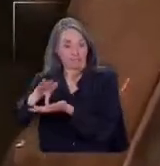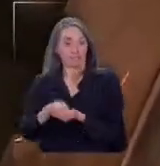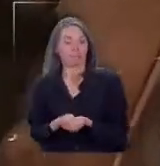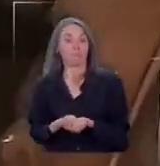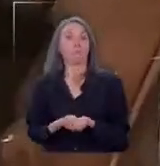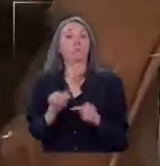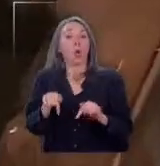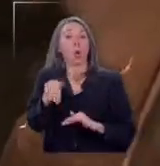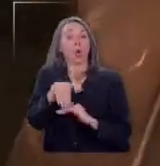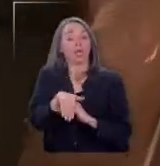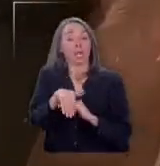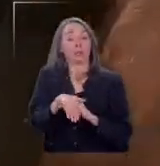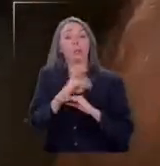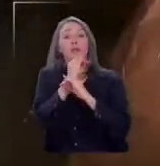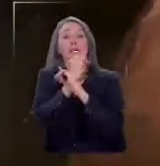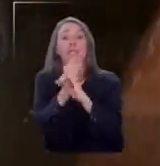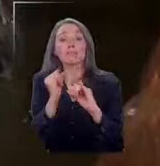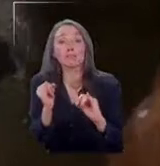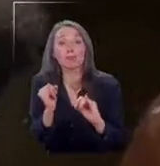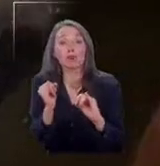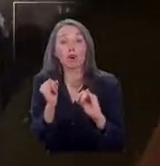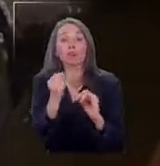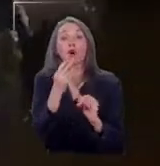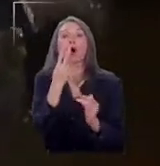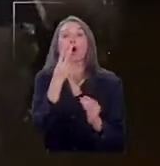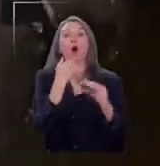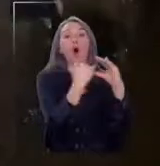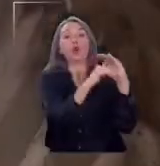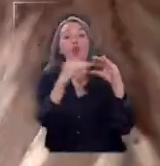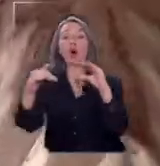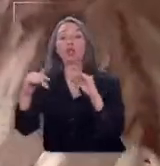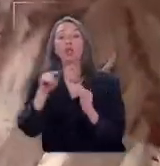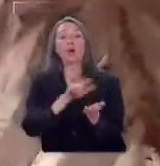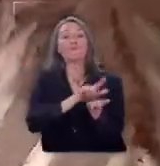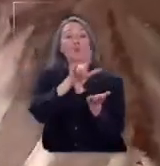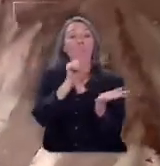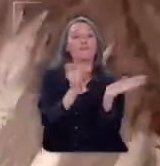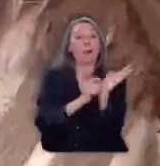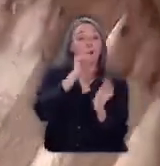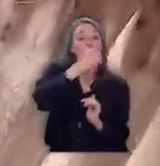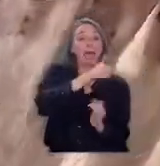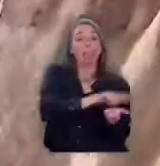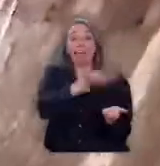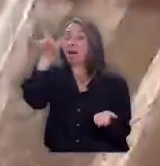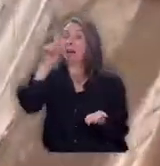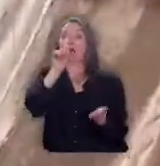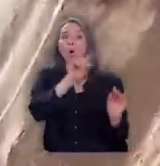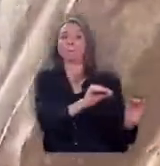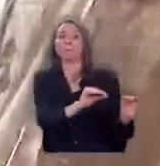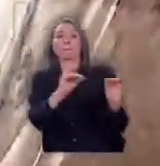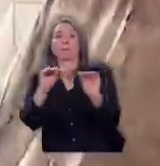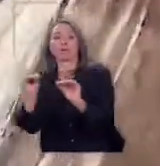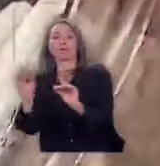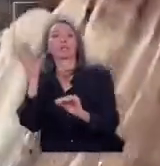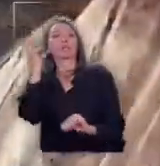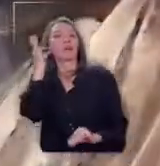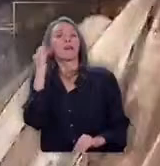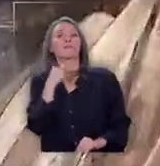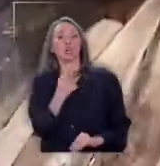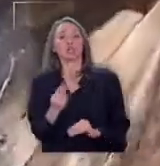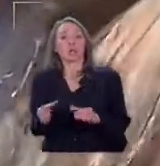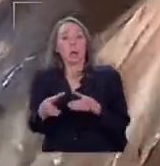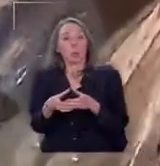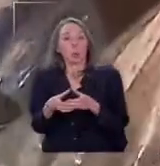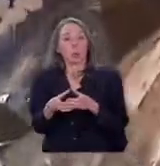pero durante esta tarde se les informó mediante un correo que este vuelo sería postergado escuchemos la declaración de la vocera del grupo de